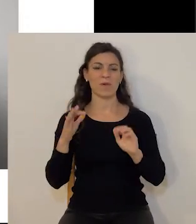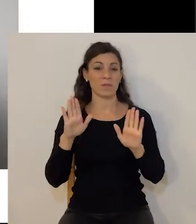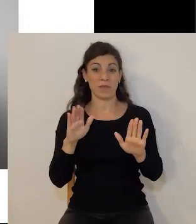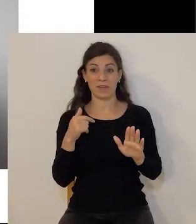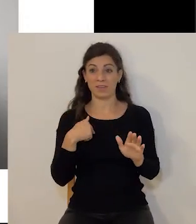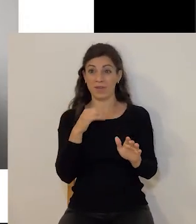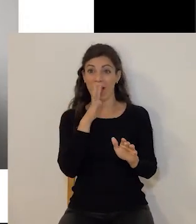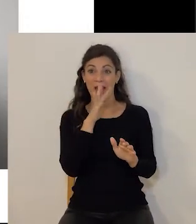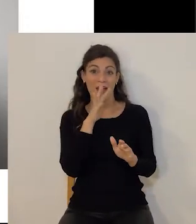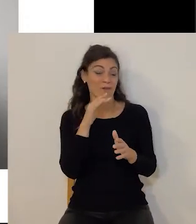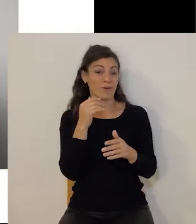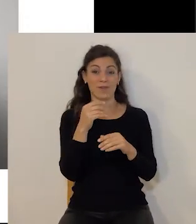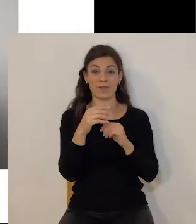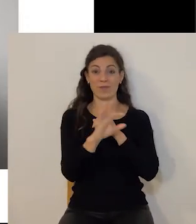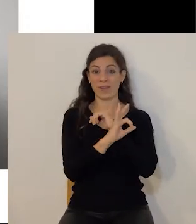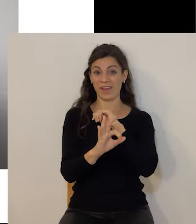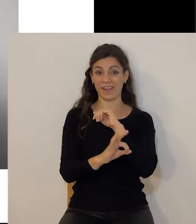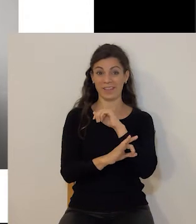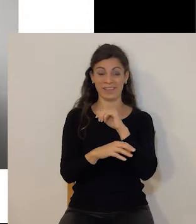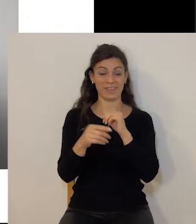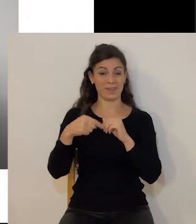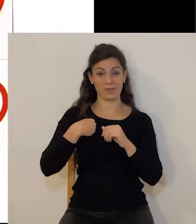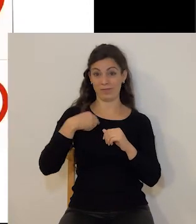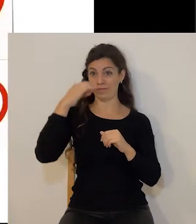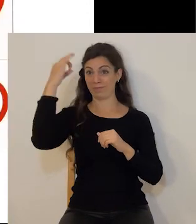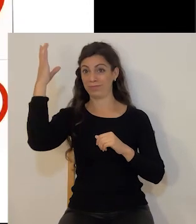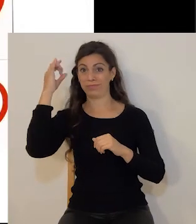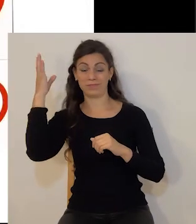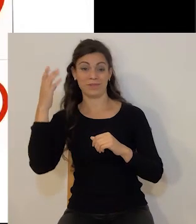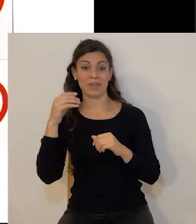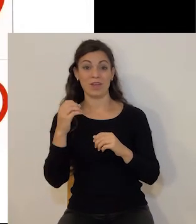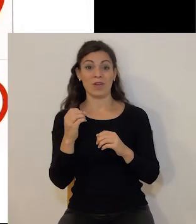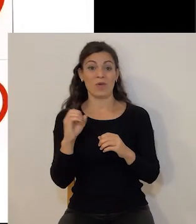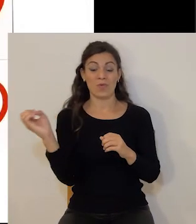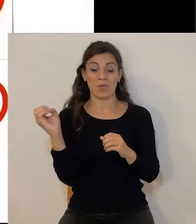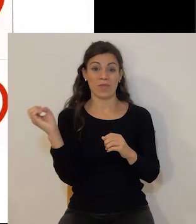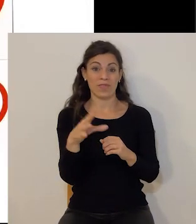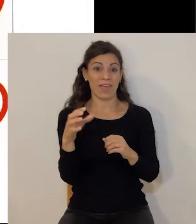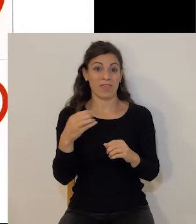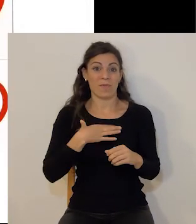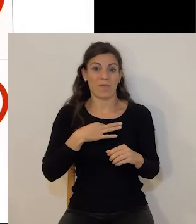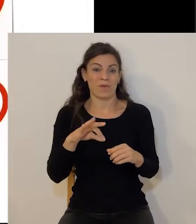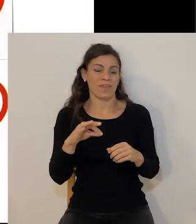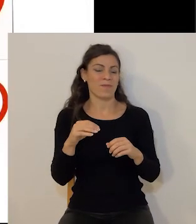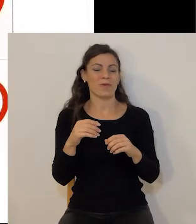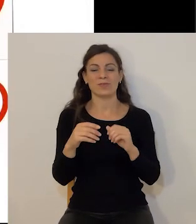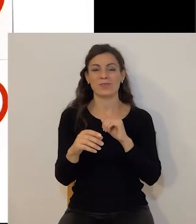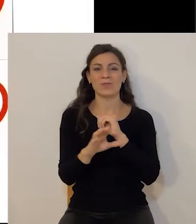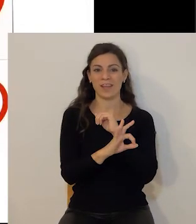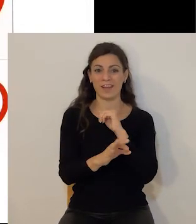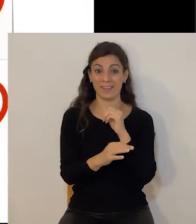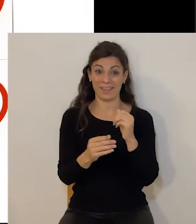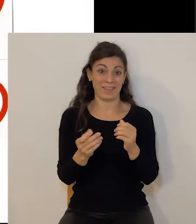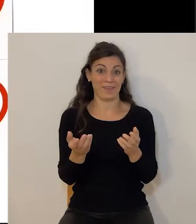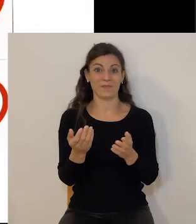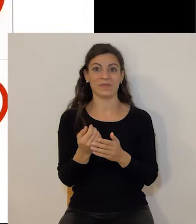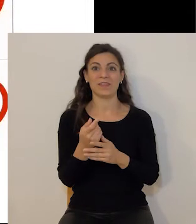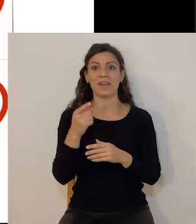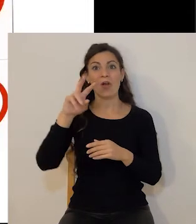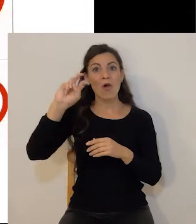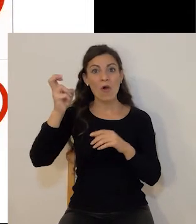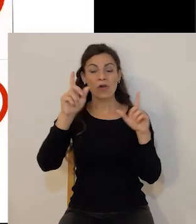acabo de hacer improvisado, unos dados que podemos plantear un problema y utilizarlo, ¿no? Esta dinámica era también, ¿no? Porque,